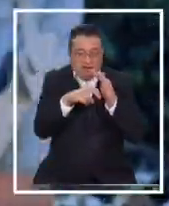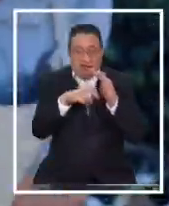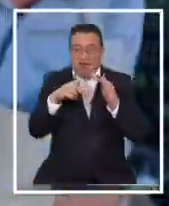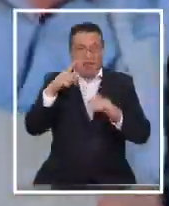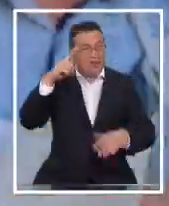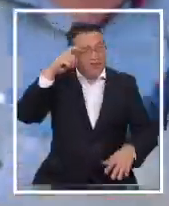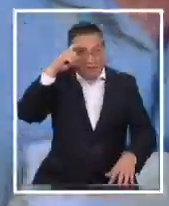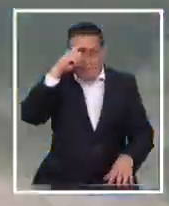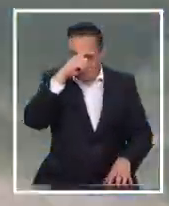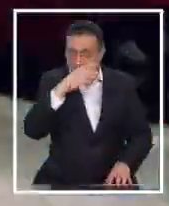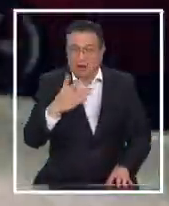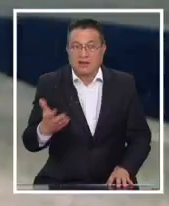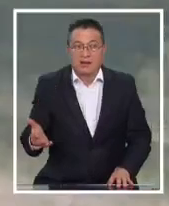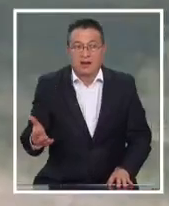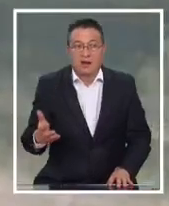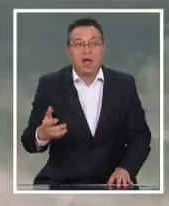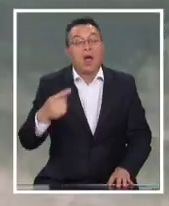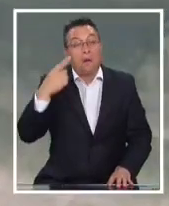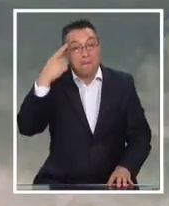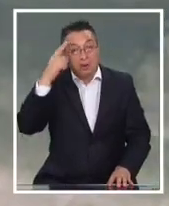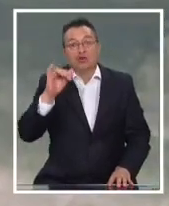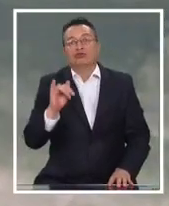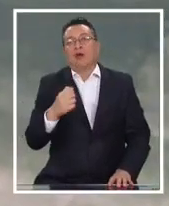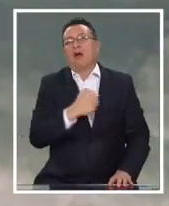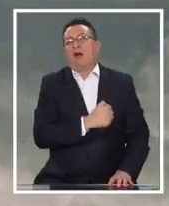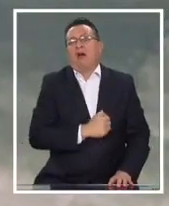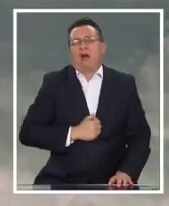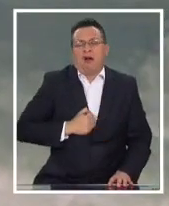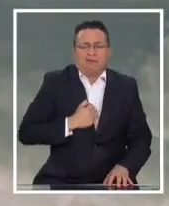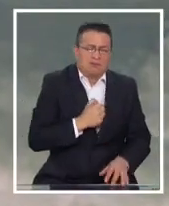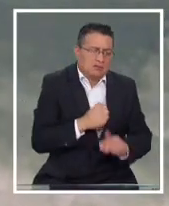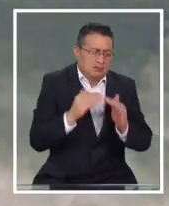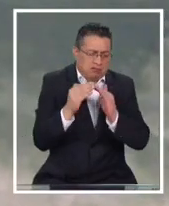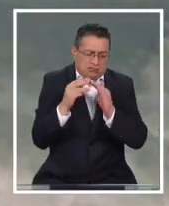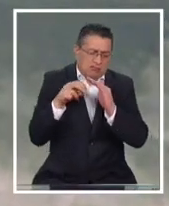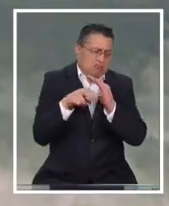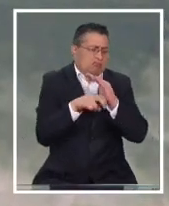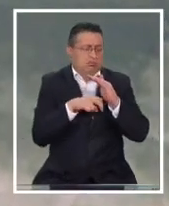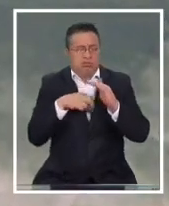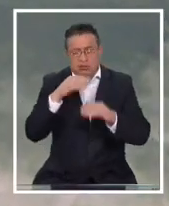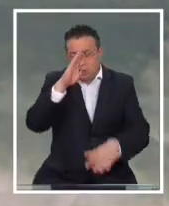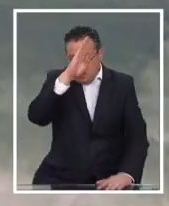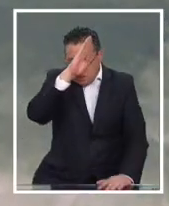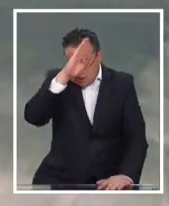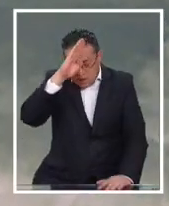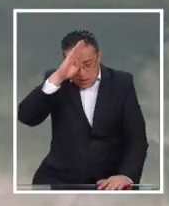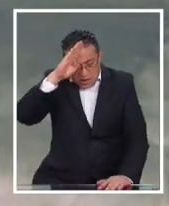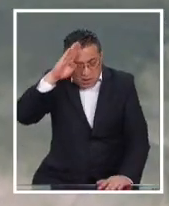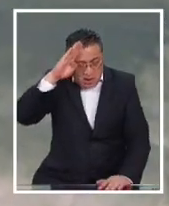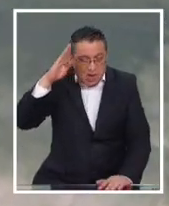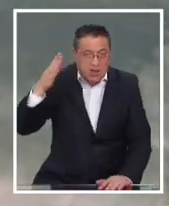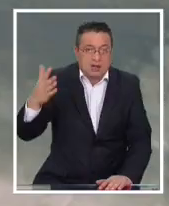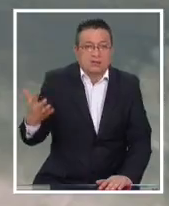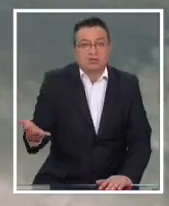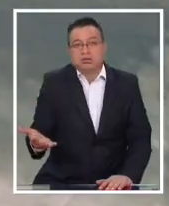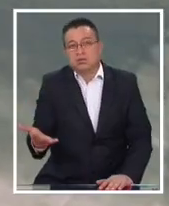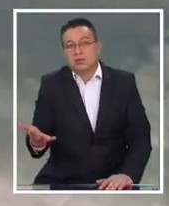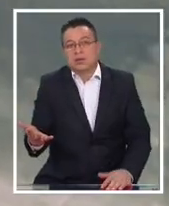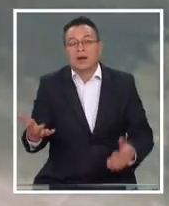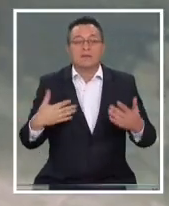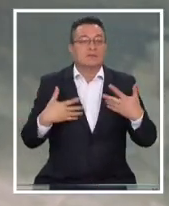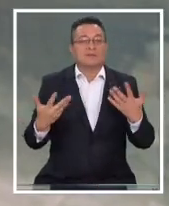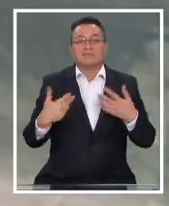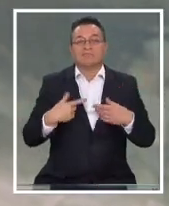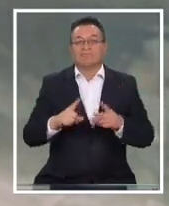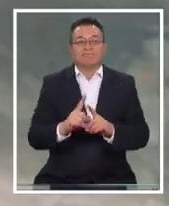encerrada totalmente. Pero sí, estamos aburridas de estar encerrada, estamos estresadas. Entonces ya esto